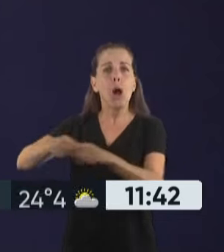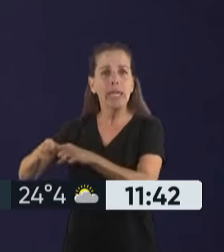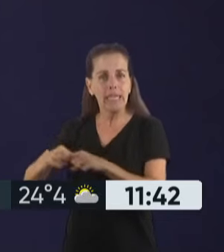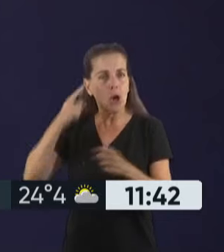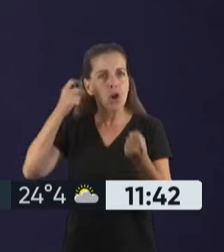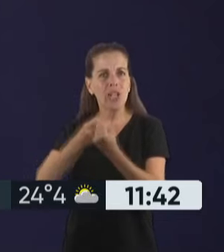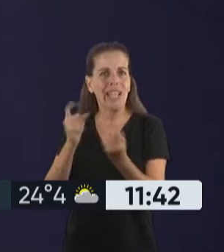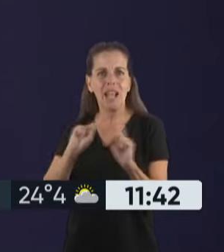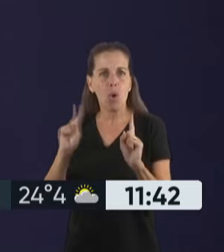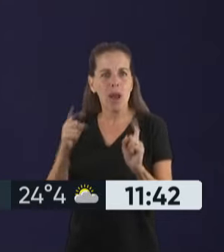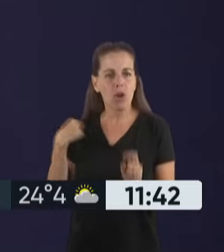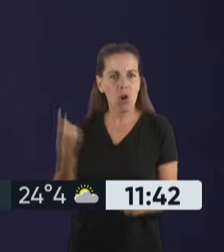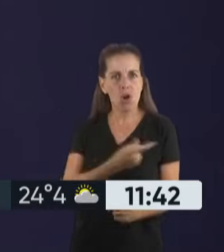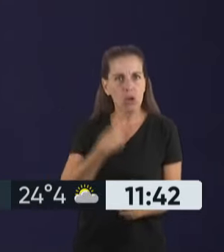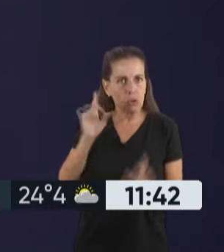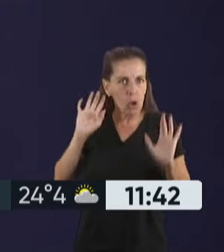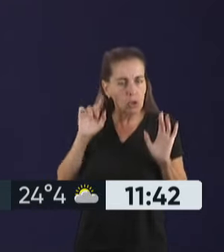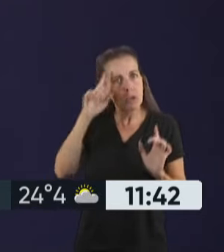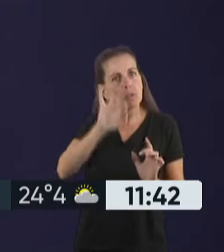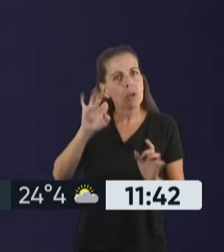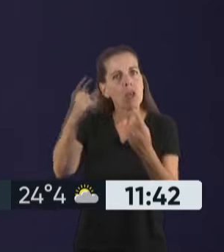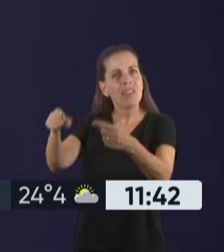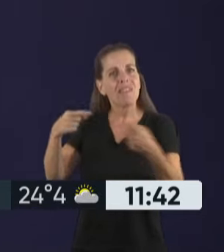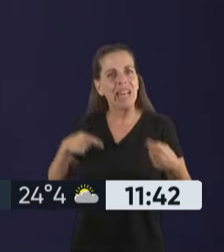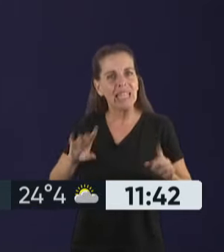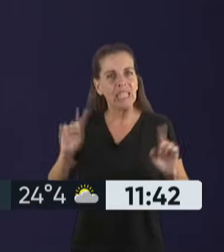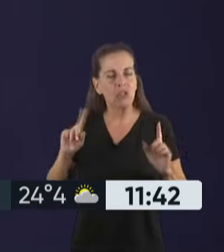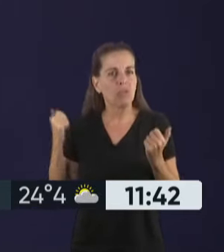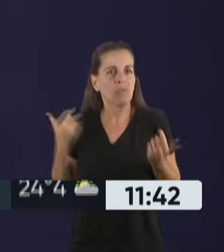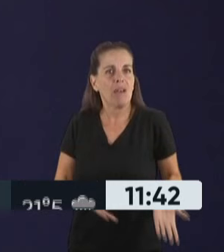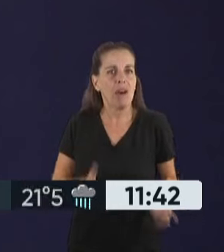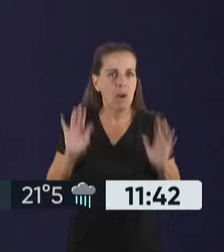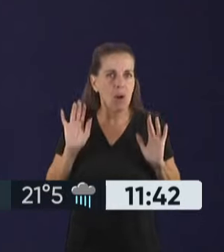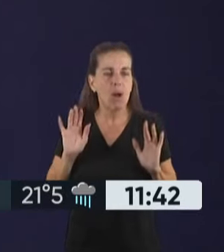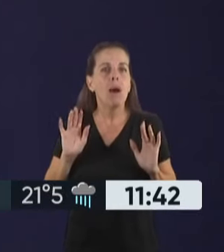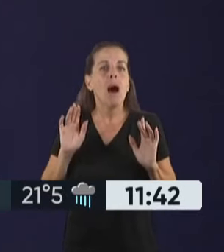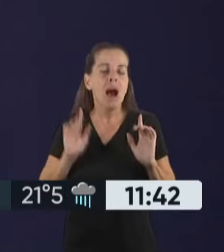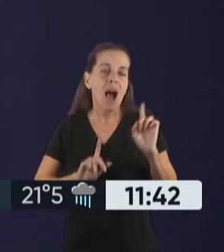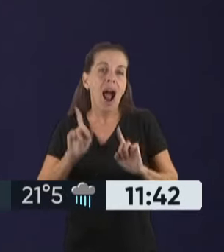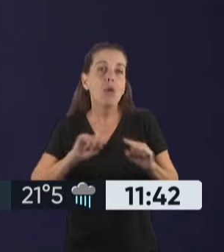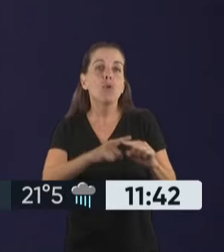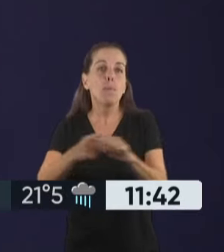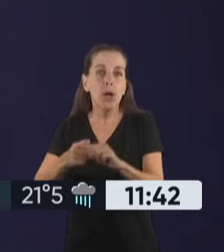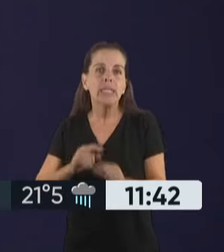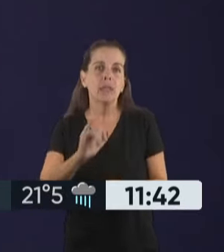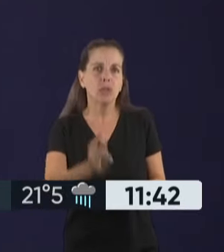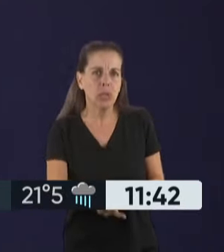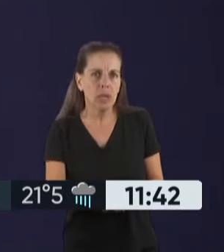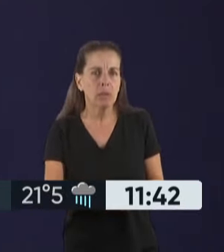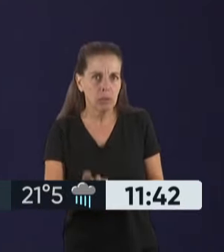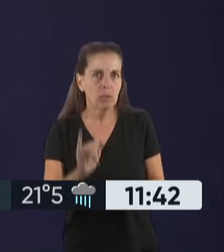opiniones y que tal vez no comparte tod todas nuestras nuestras medidas pero que entiende y entendió que